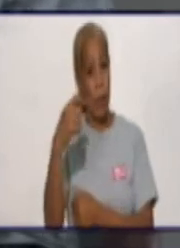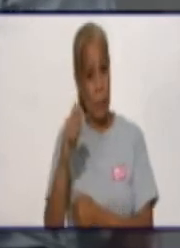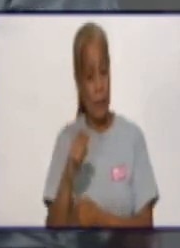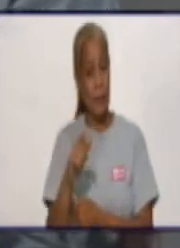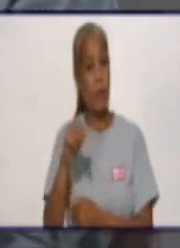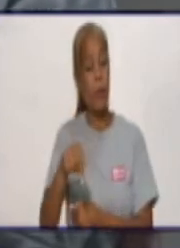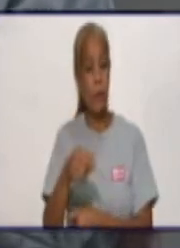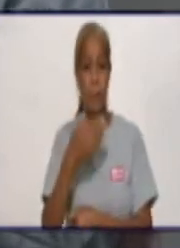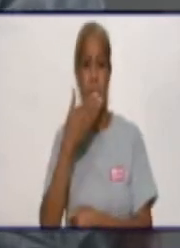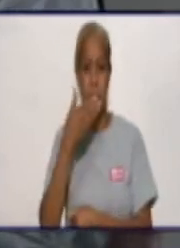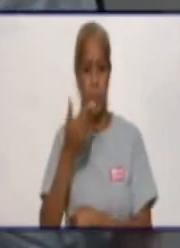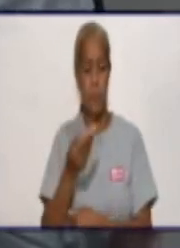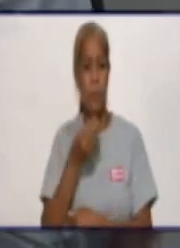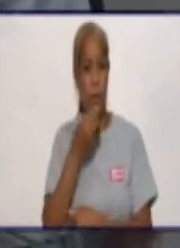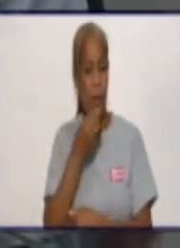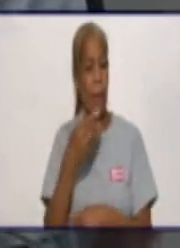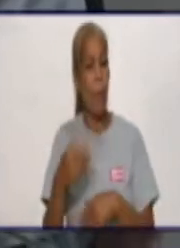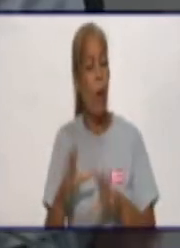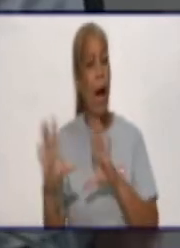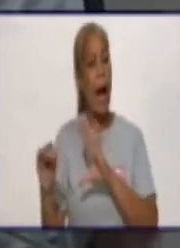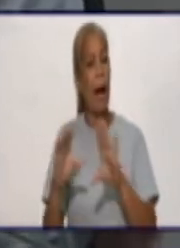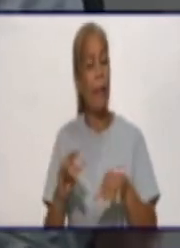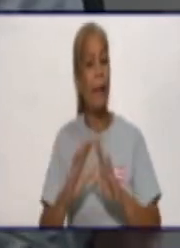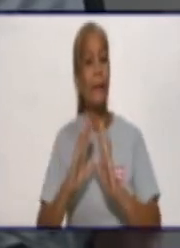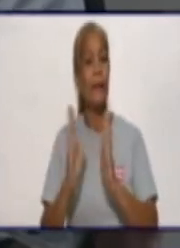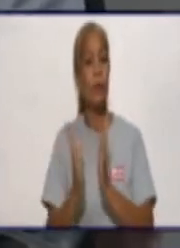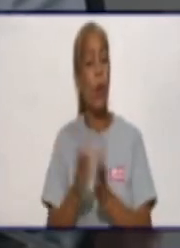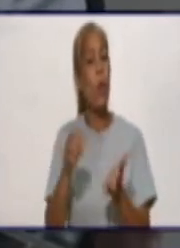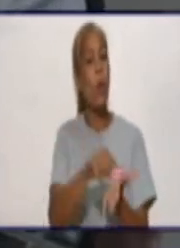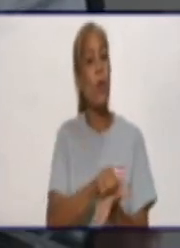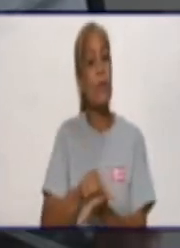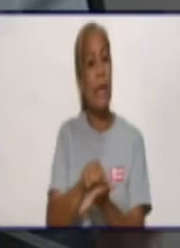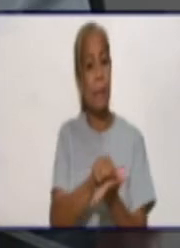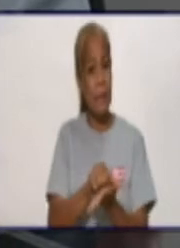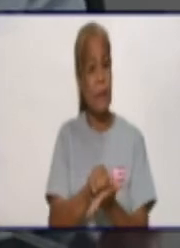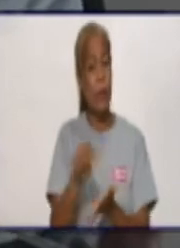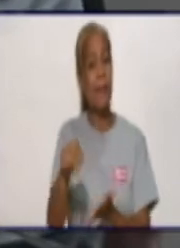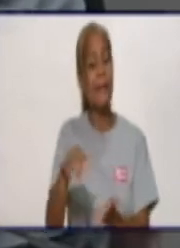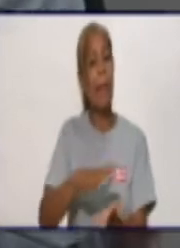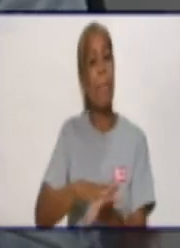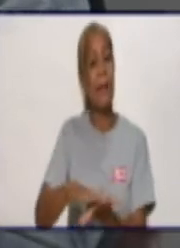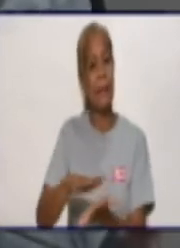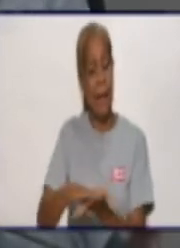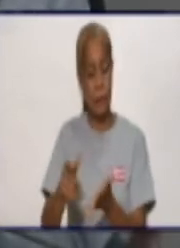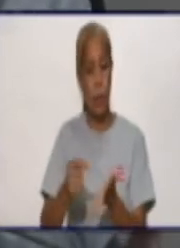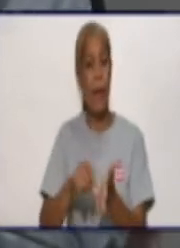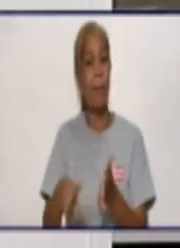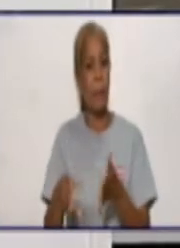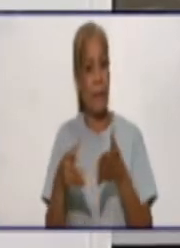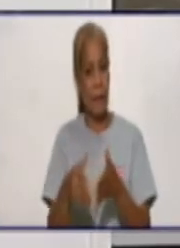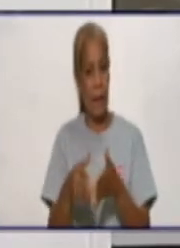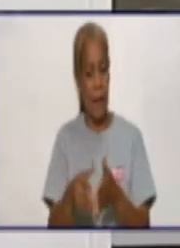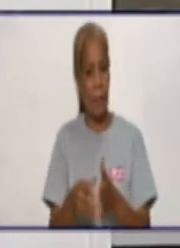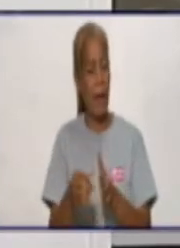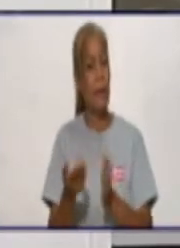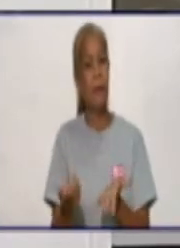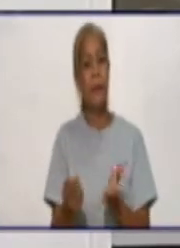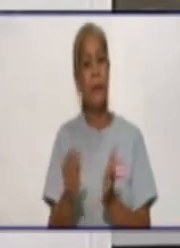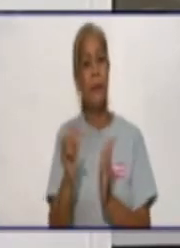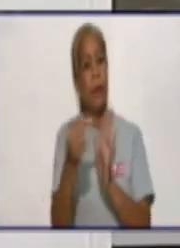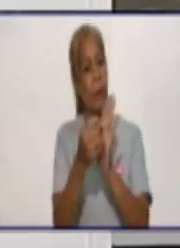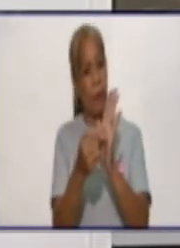hablar de los aperturas los servicios y que entonces también se adentre en estos elementos importantes de las